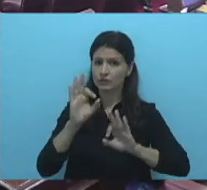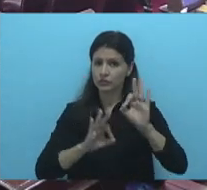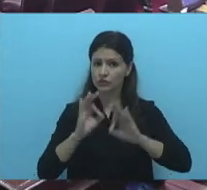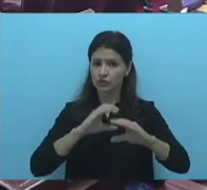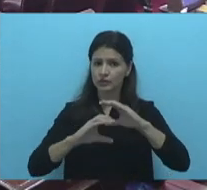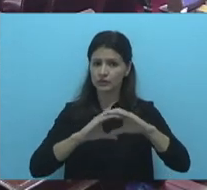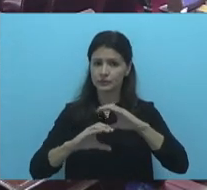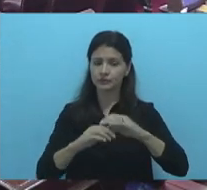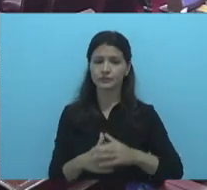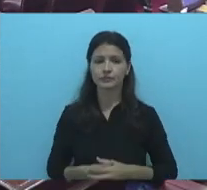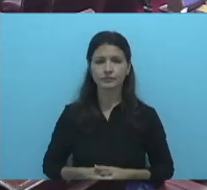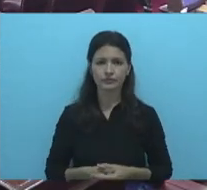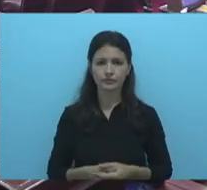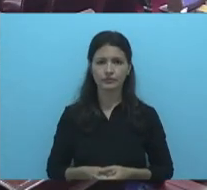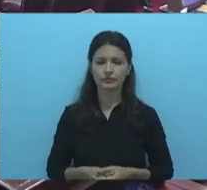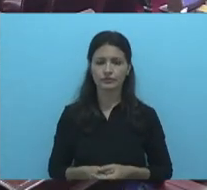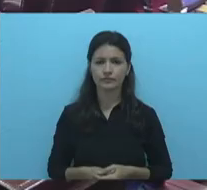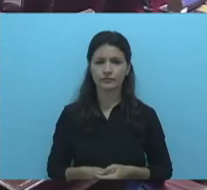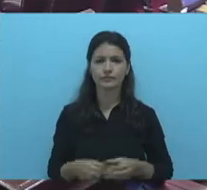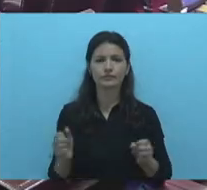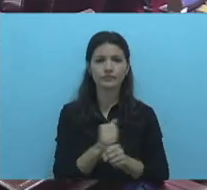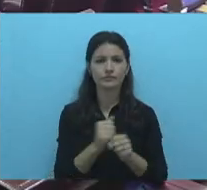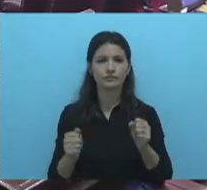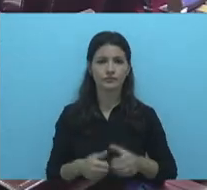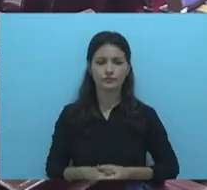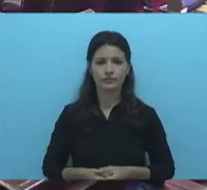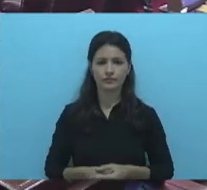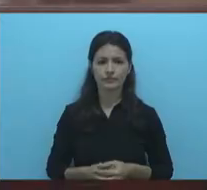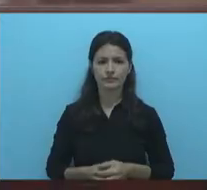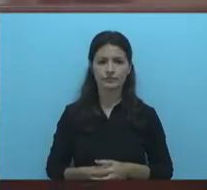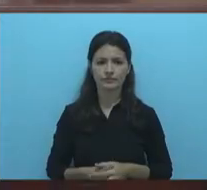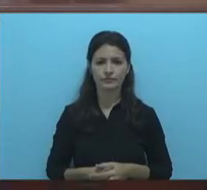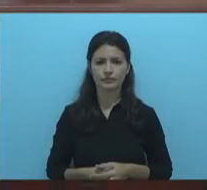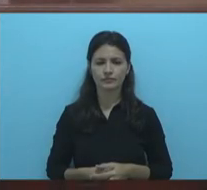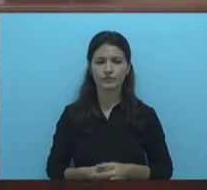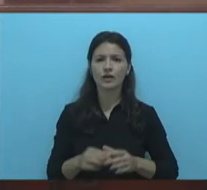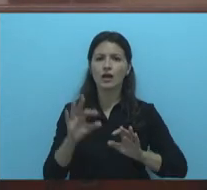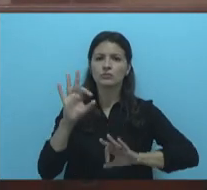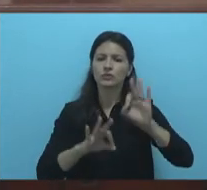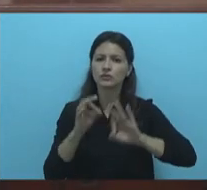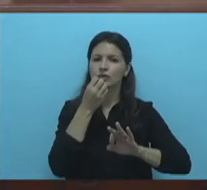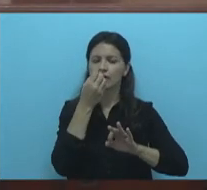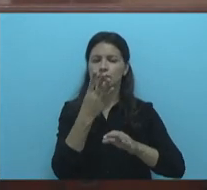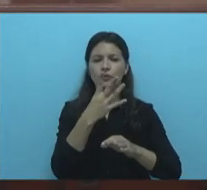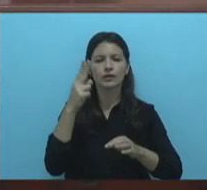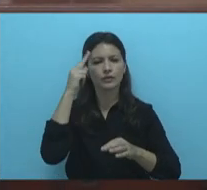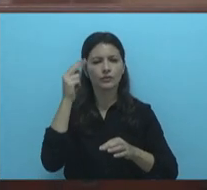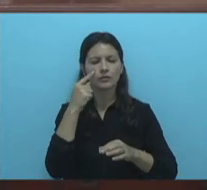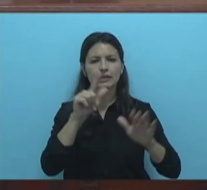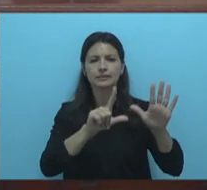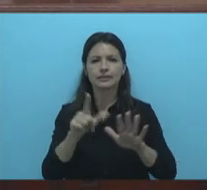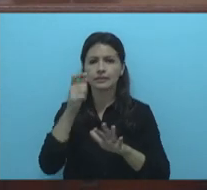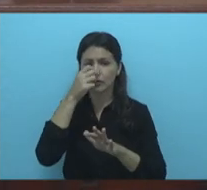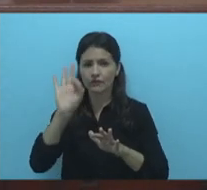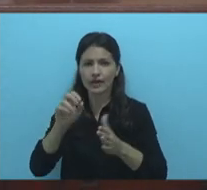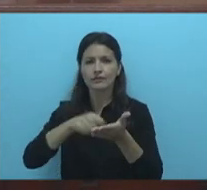A votación, resulta aprobado. Proyecto de declaración 49.720 de la diputada